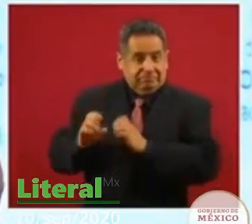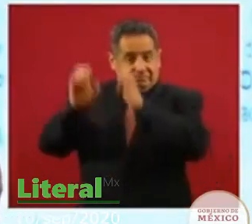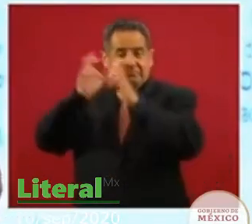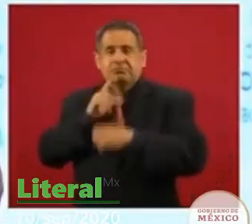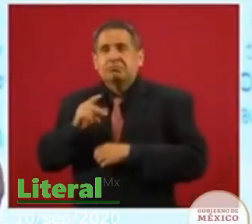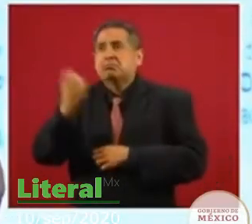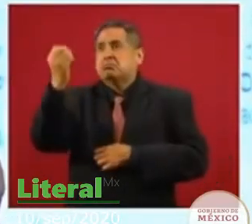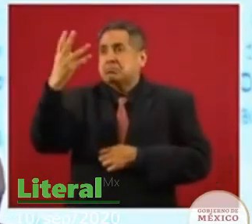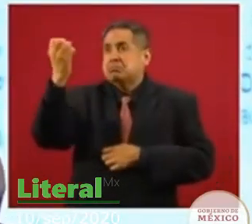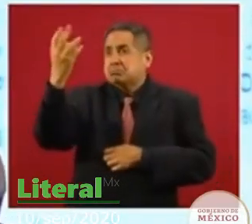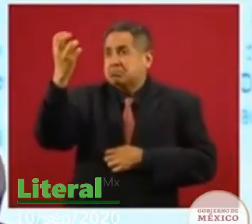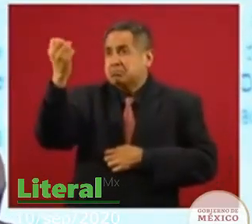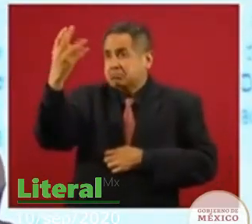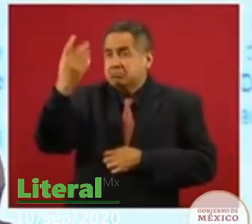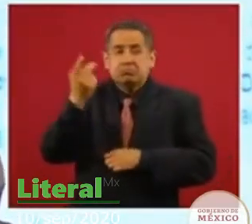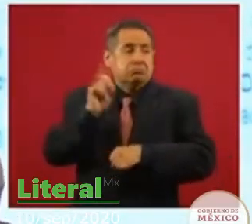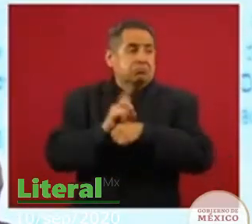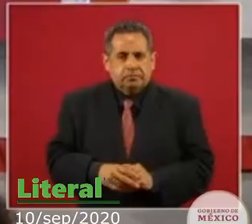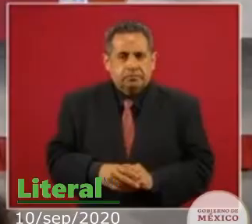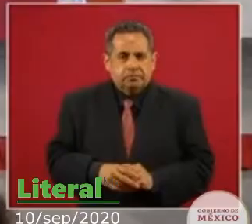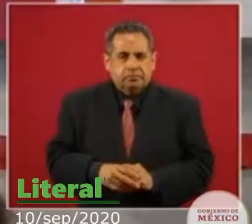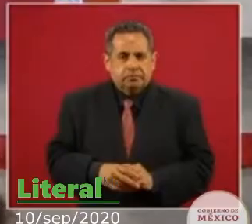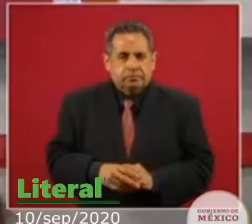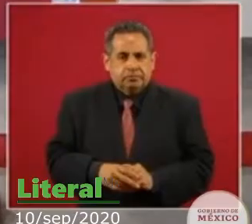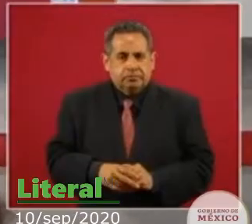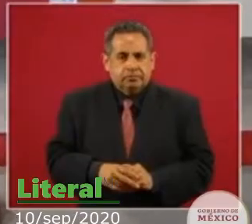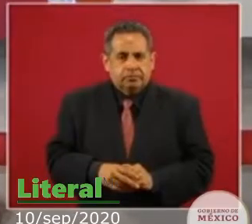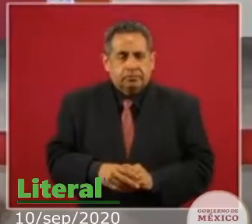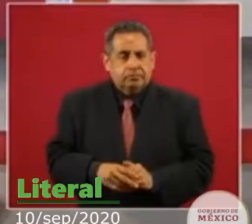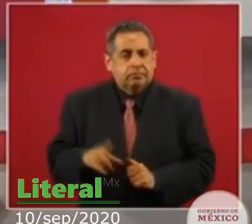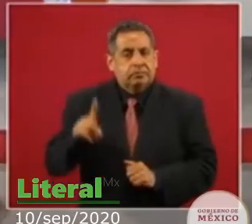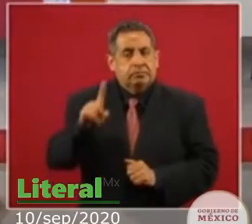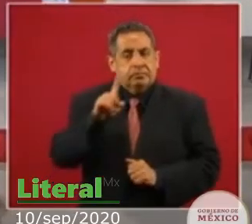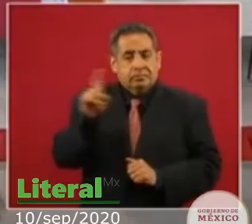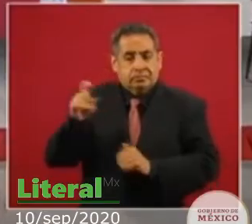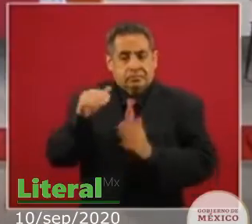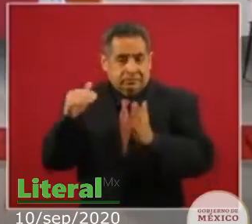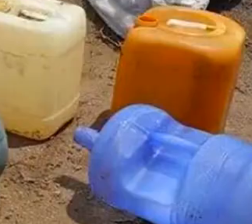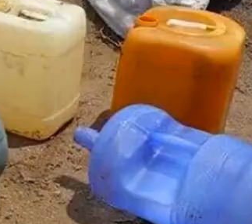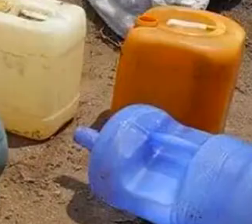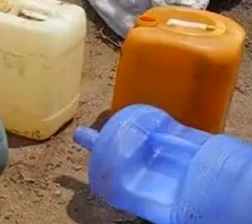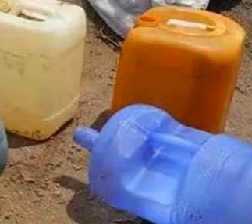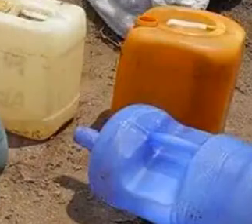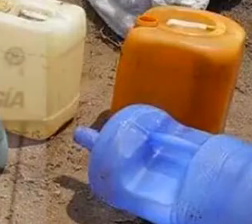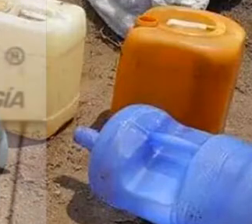dos o tres días, y nadie acudía. 100 mil millones de dólares.